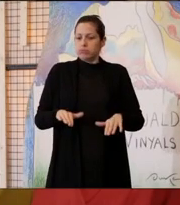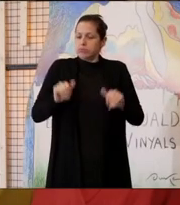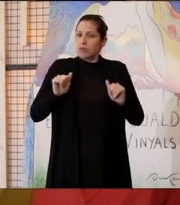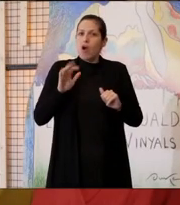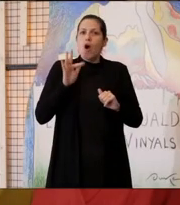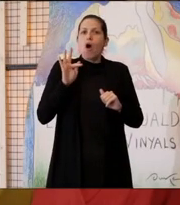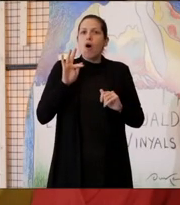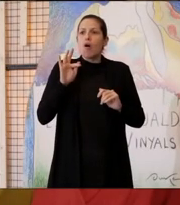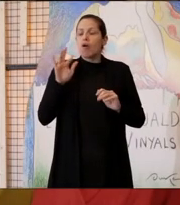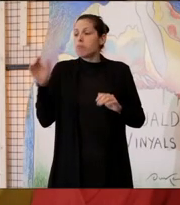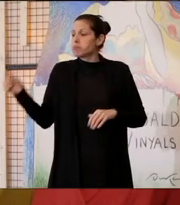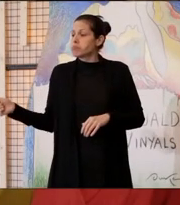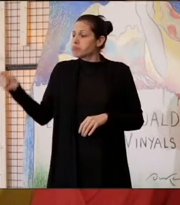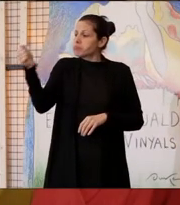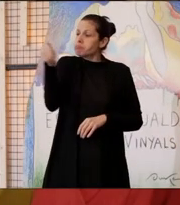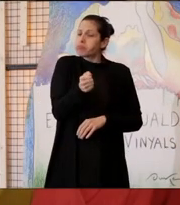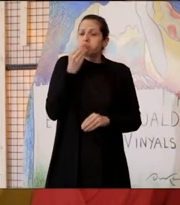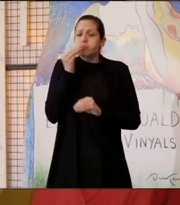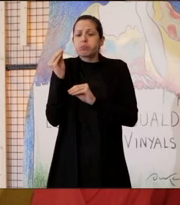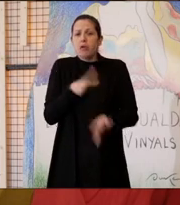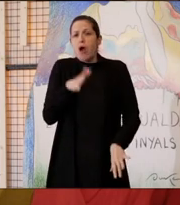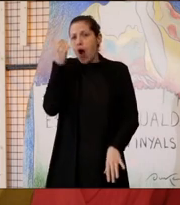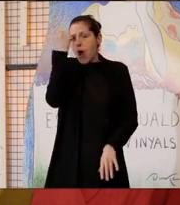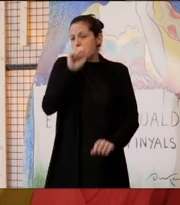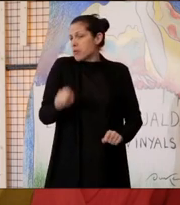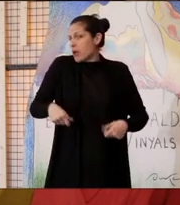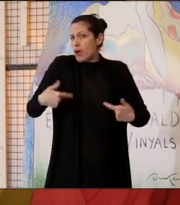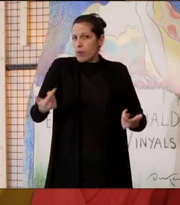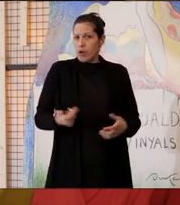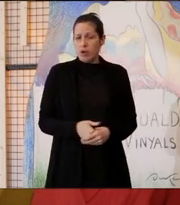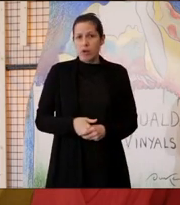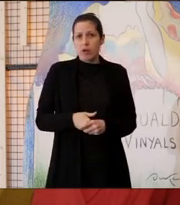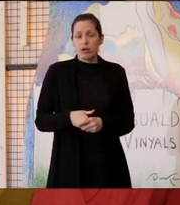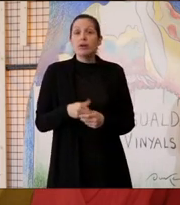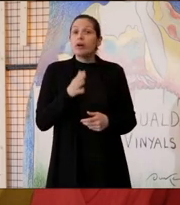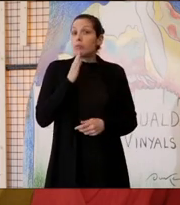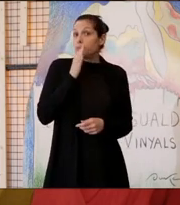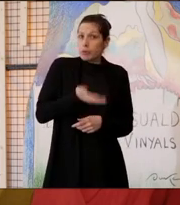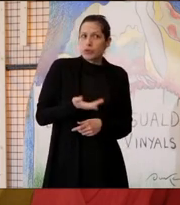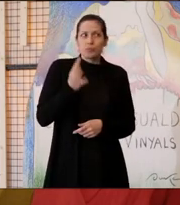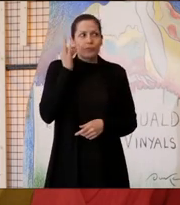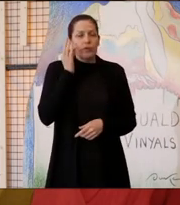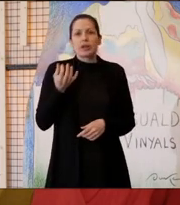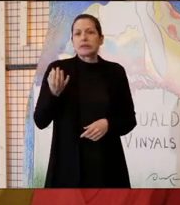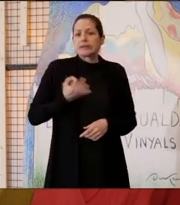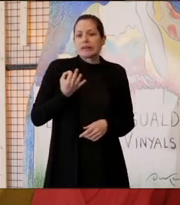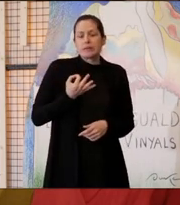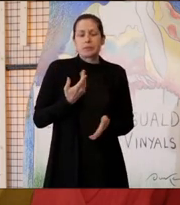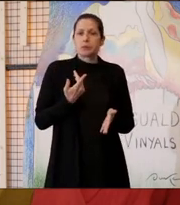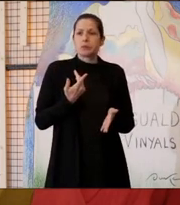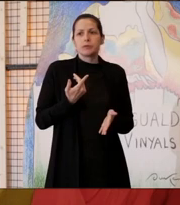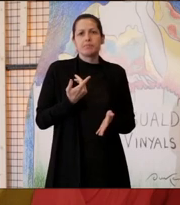con una naturalidad por eso las mujeres hemos de exigir también desde la sociedad